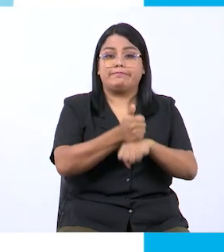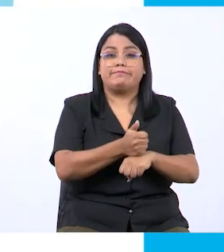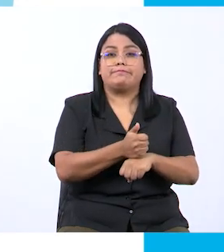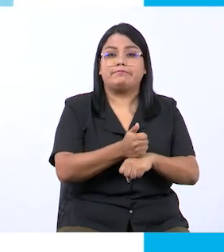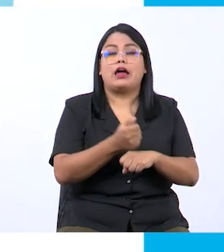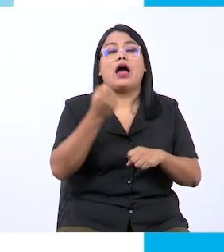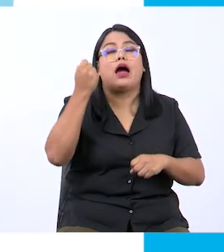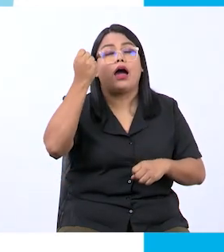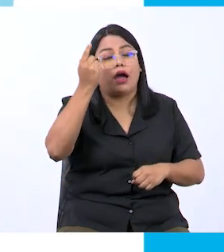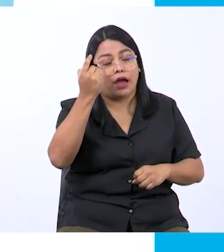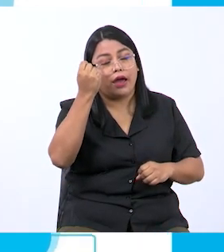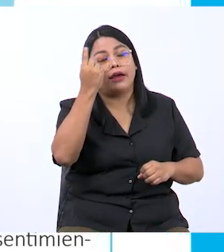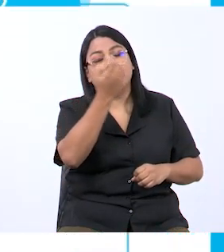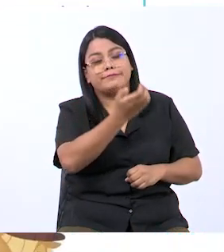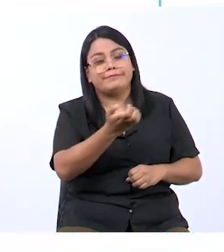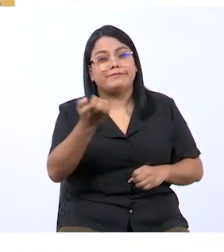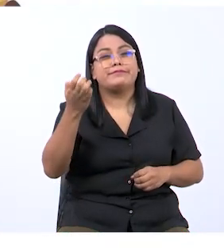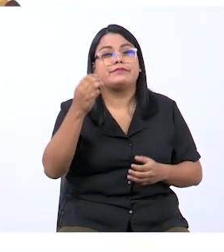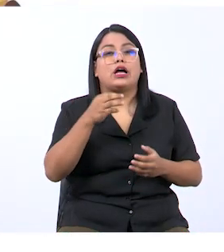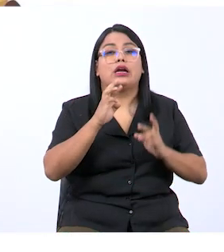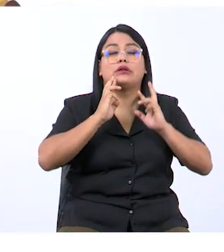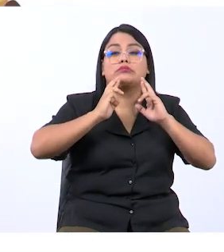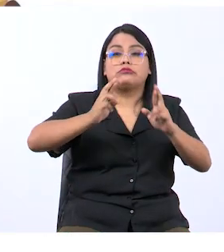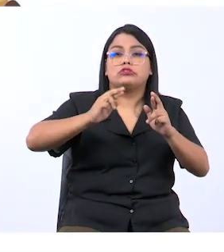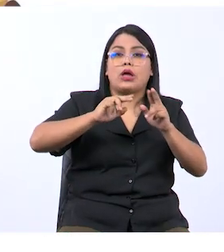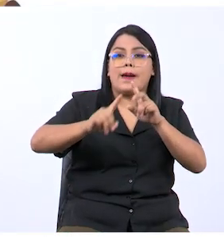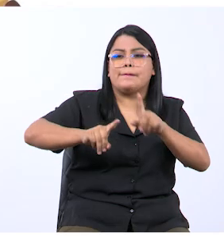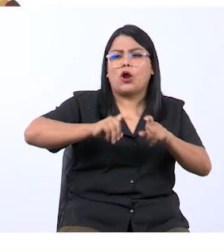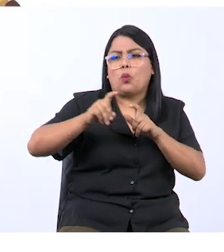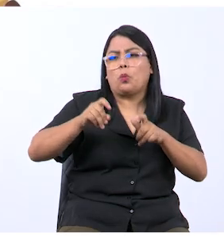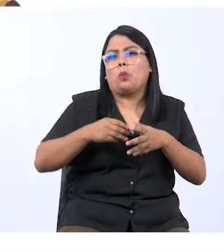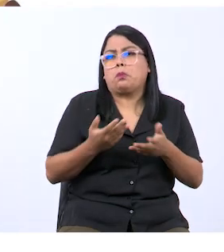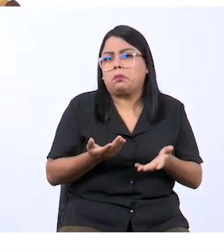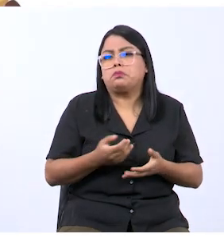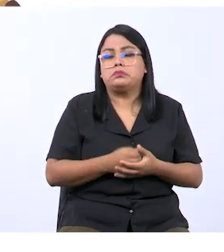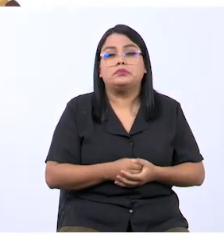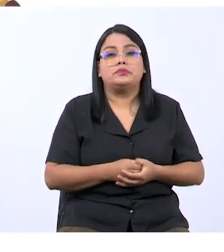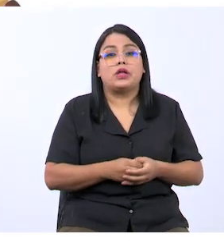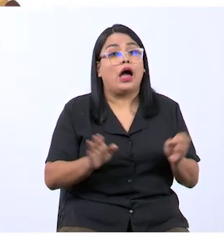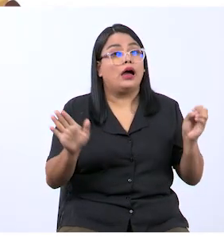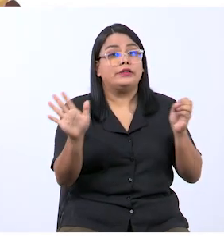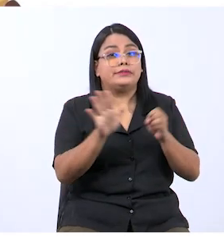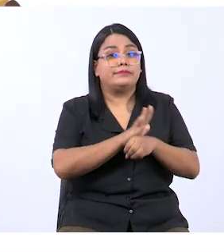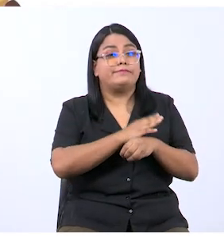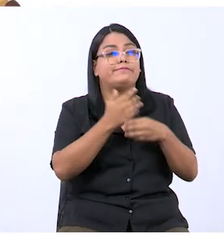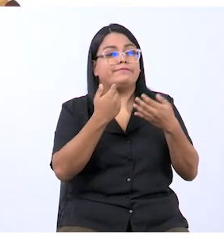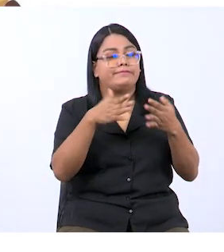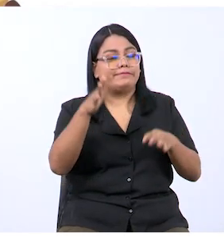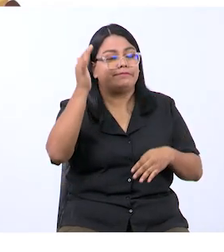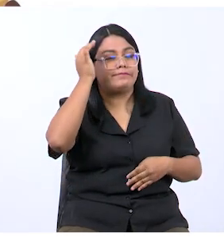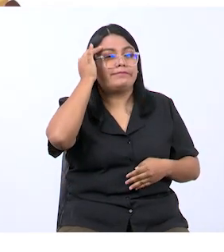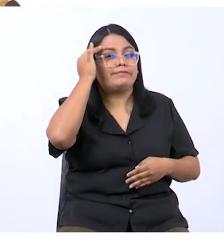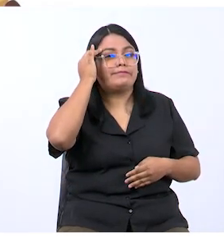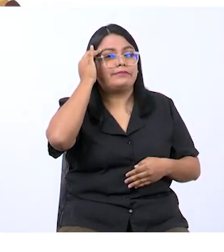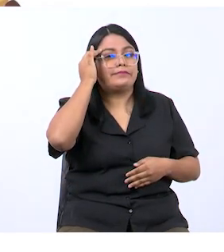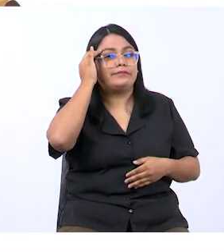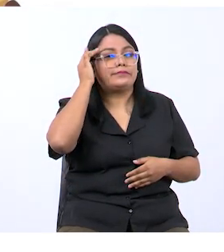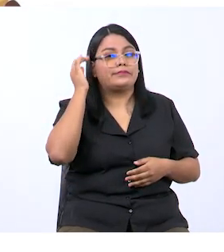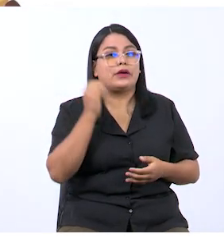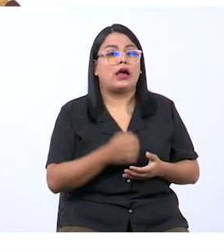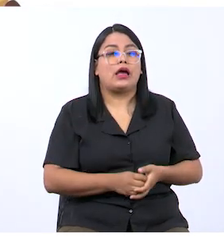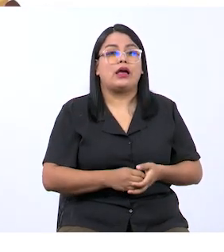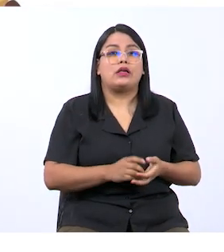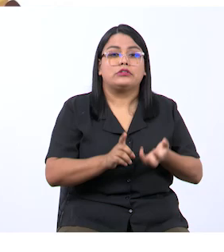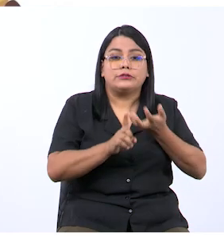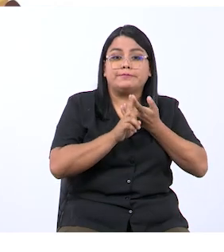concreta, comprenderá dichos elementos, respondiendo a algunas preguntas. Todo esto, como ya se dijo, será